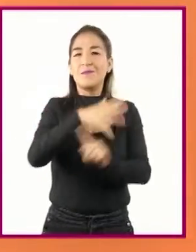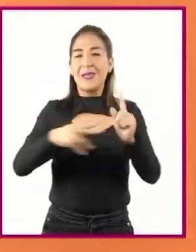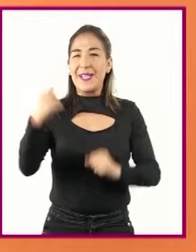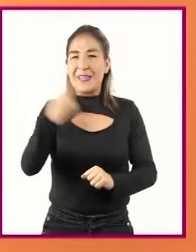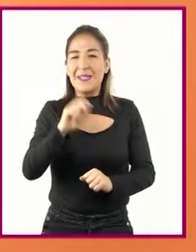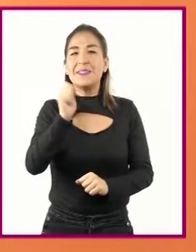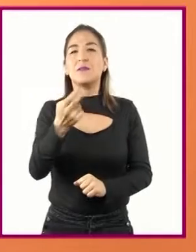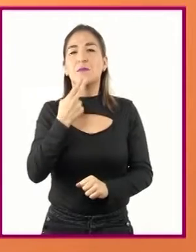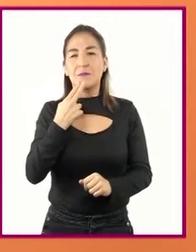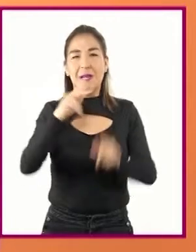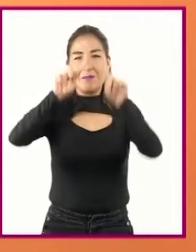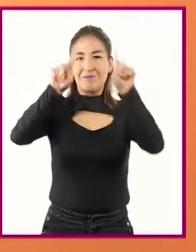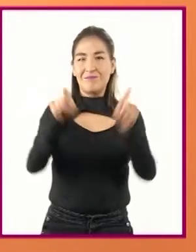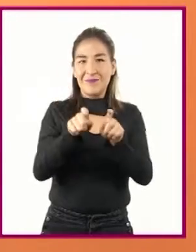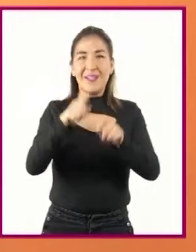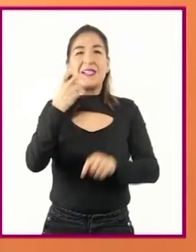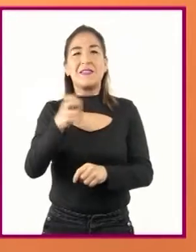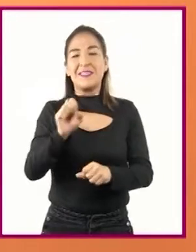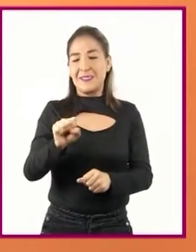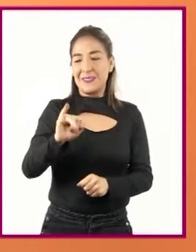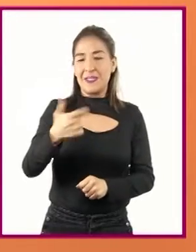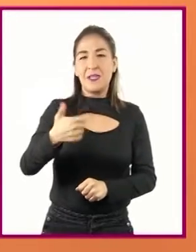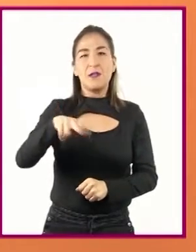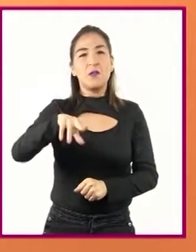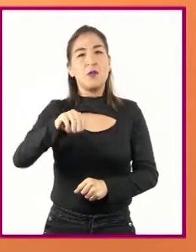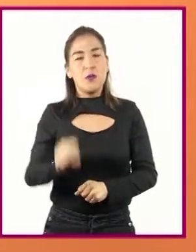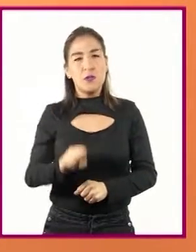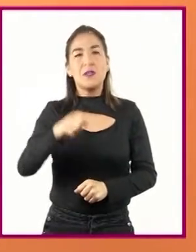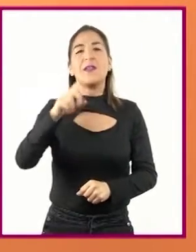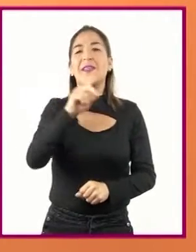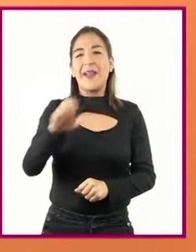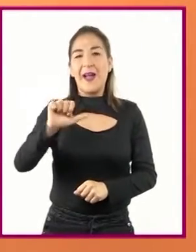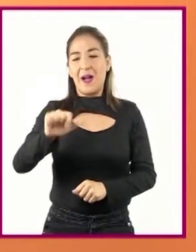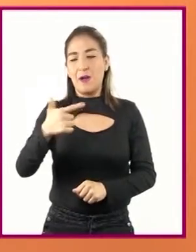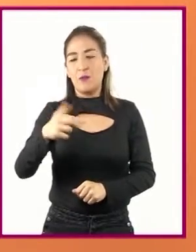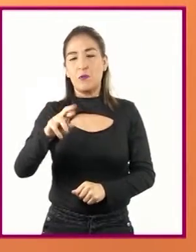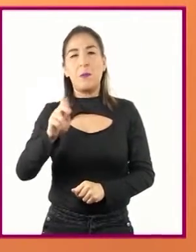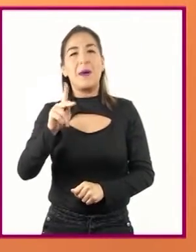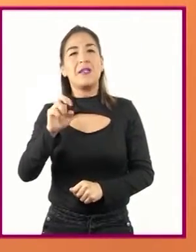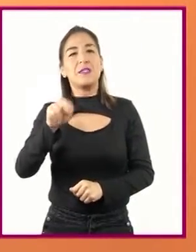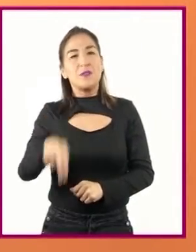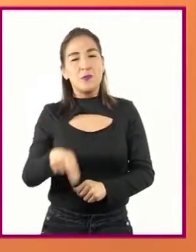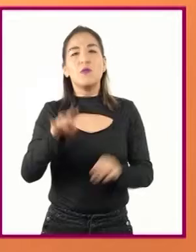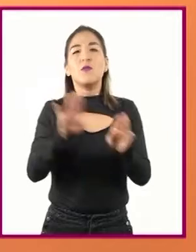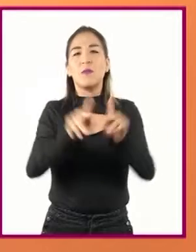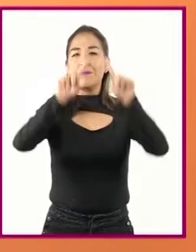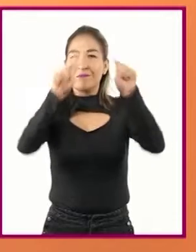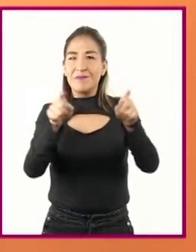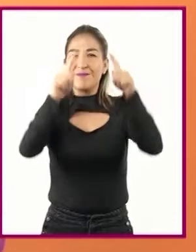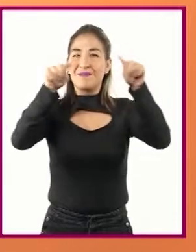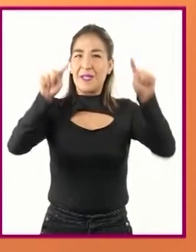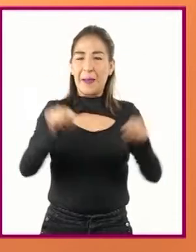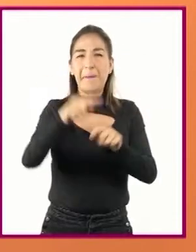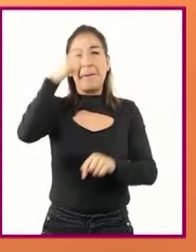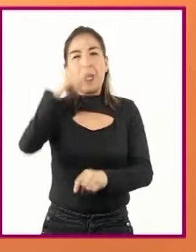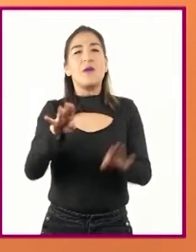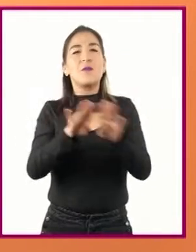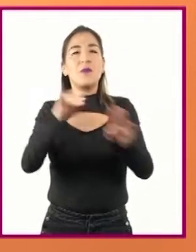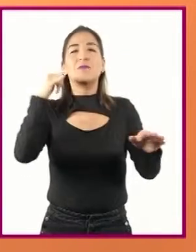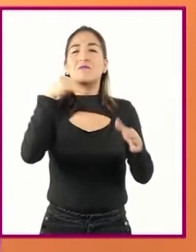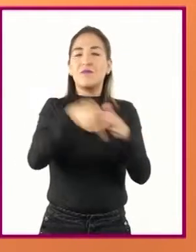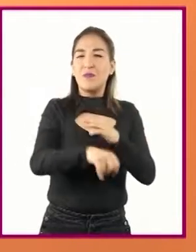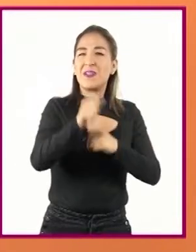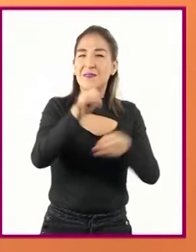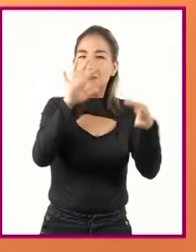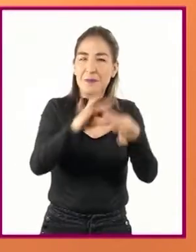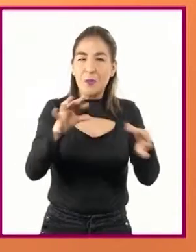utilizar los signos de agrupación al resolver operaciones combinadas para obtener ciertos resultados. Profundizaremos en el